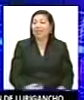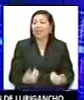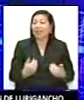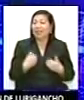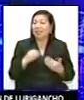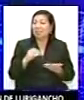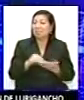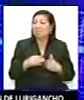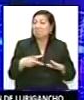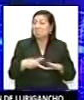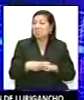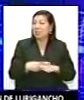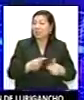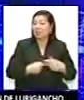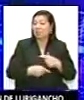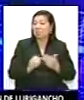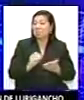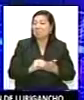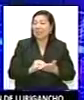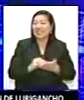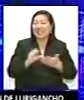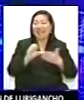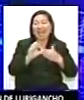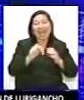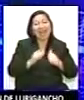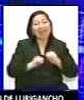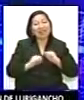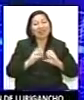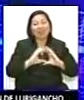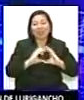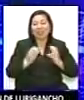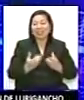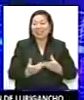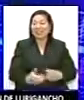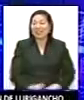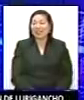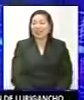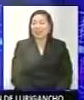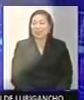Tenemos que hacer una breve pausa y regresamos con más de las actividades parlamentarias.